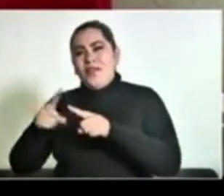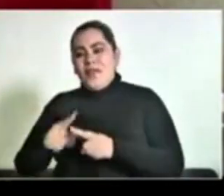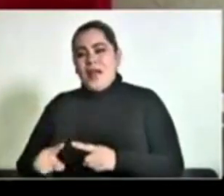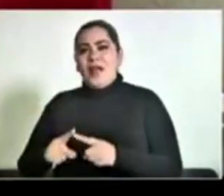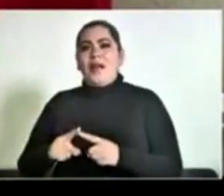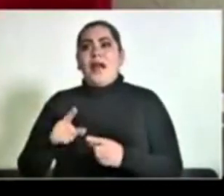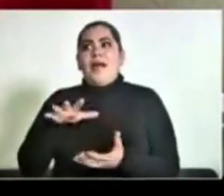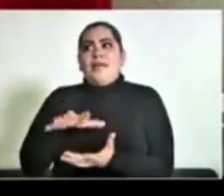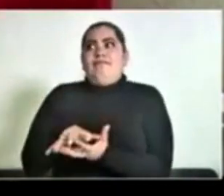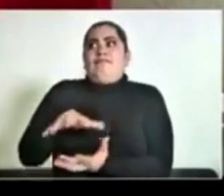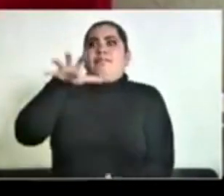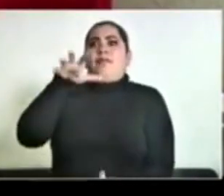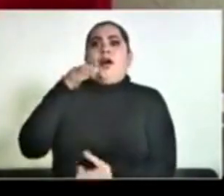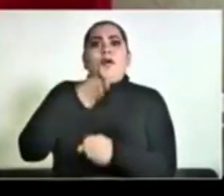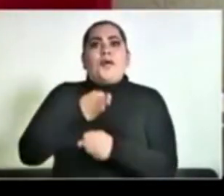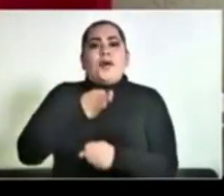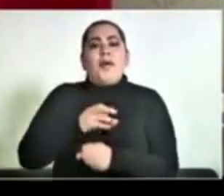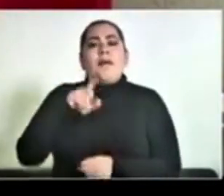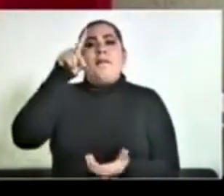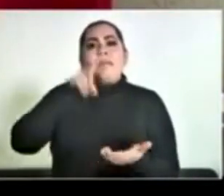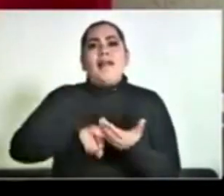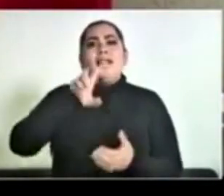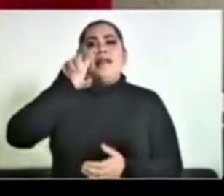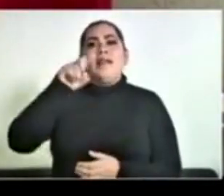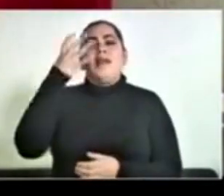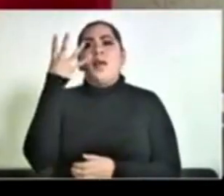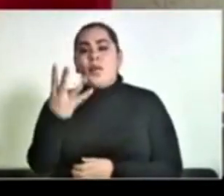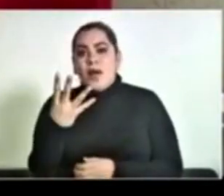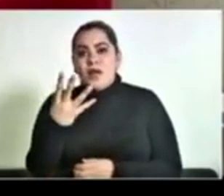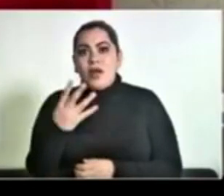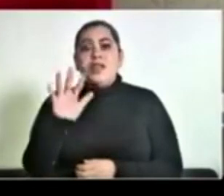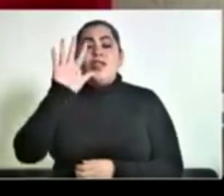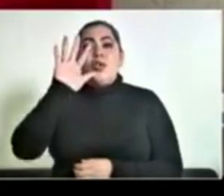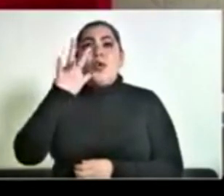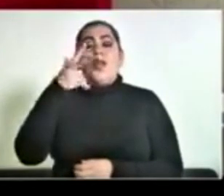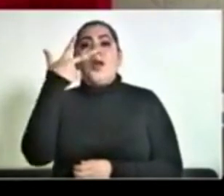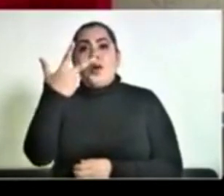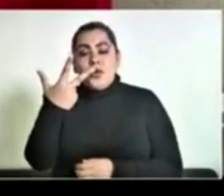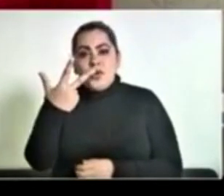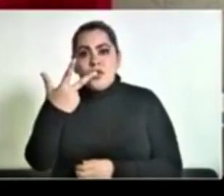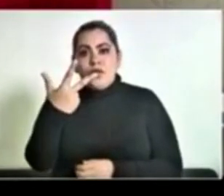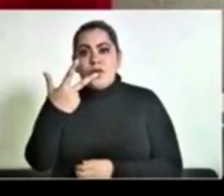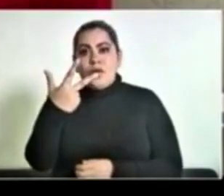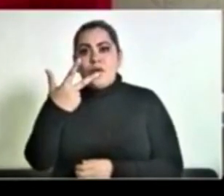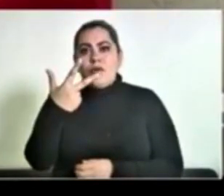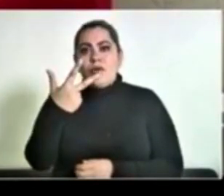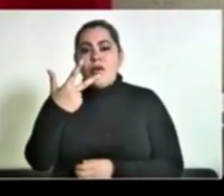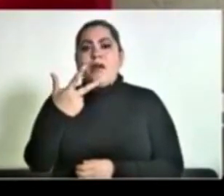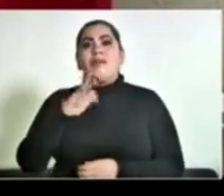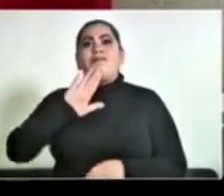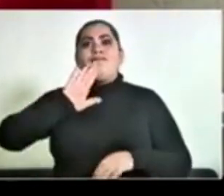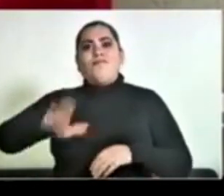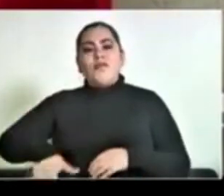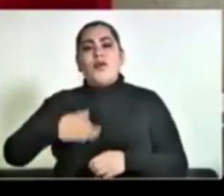el acumulado al día de hoy son de 1.034, 58